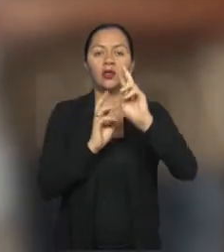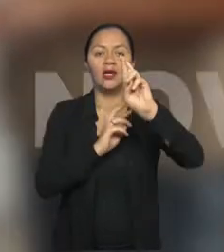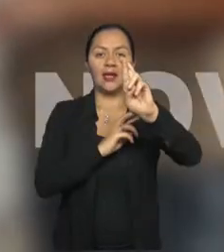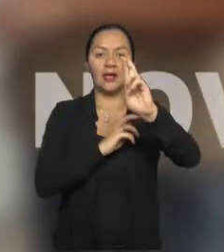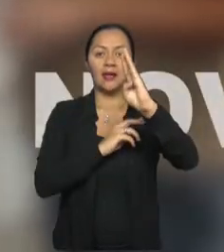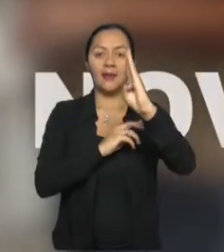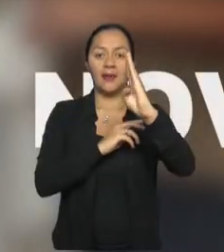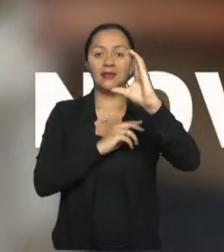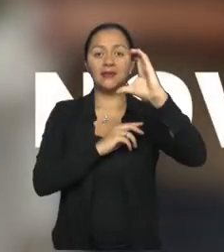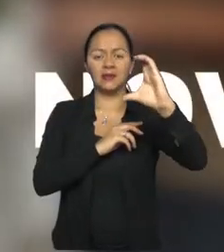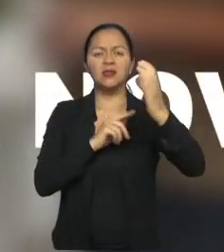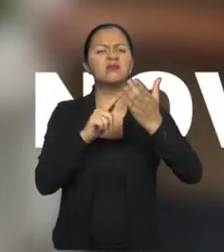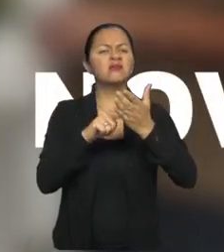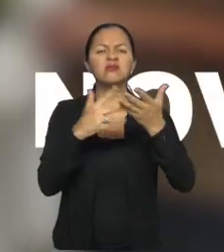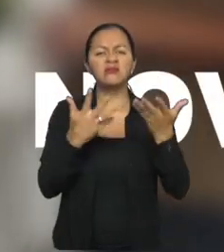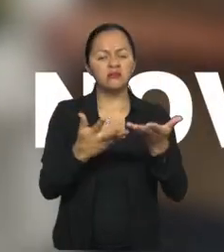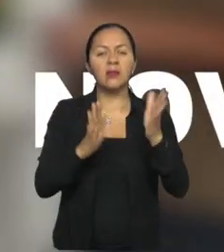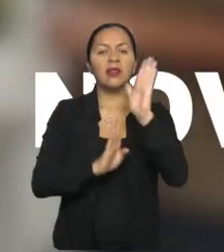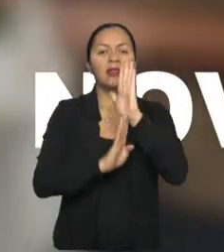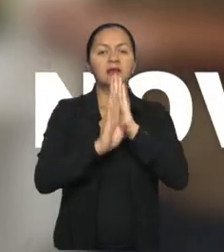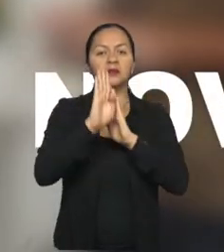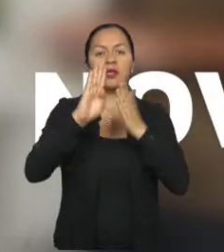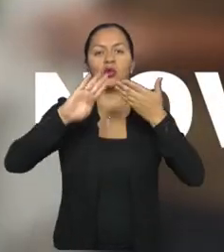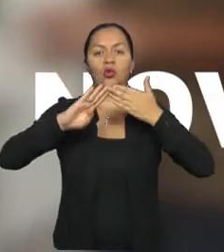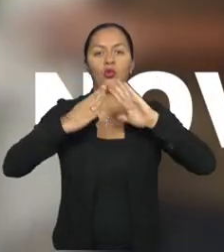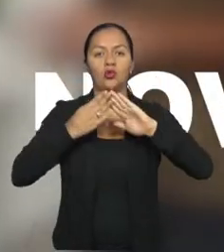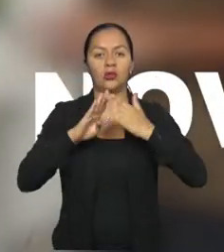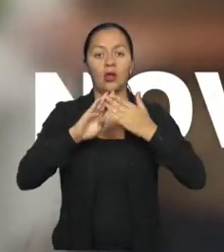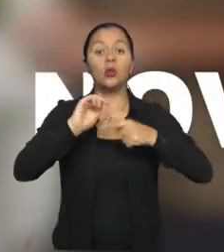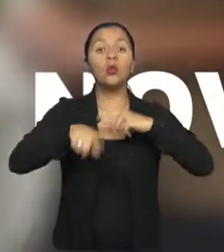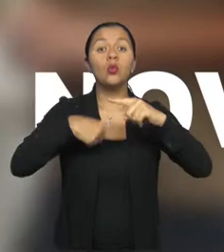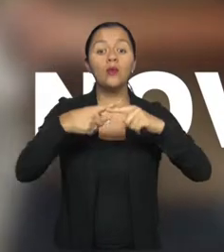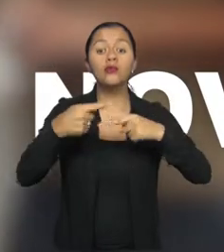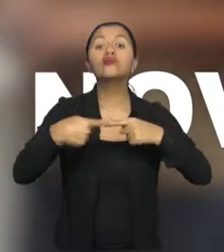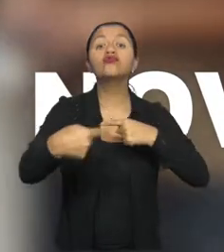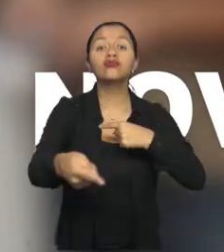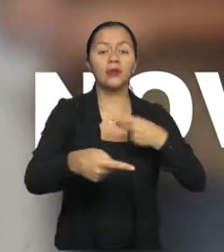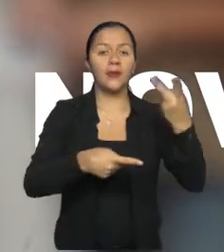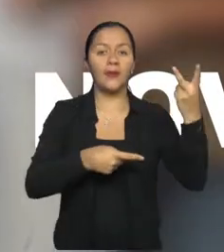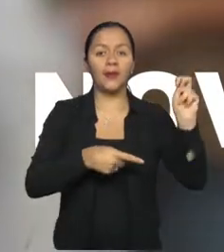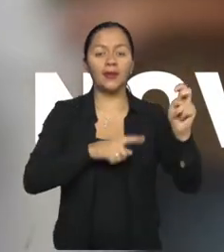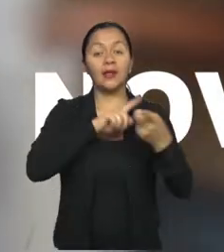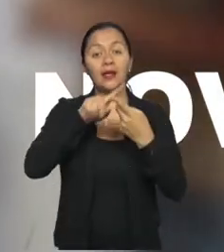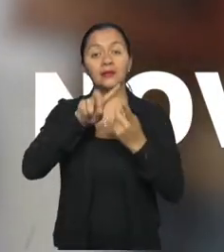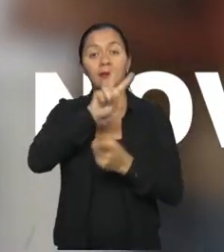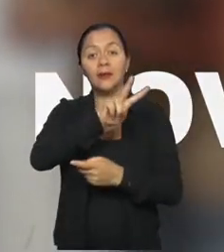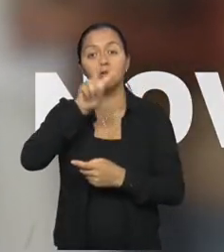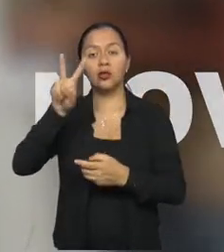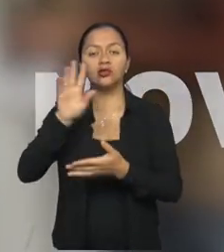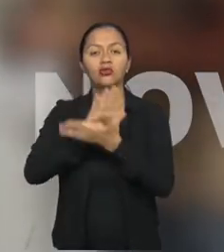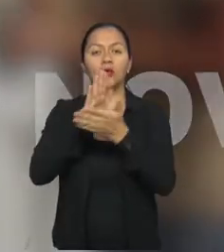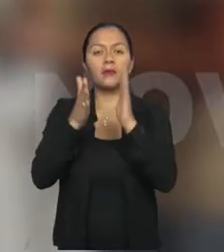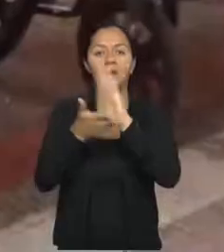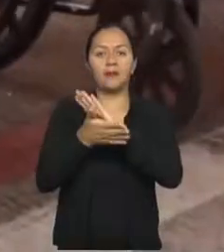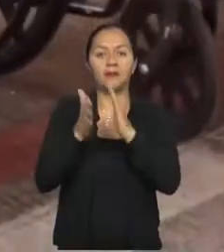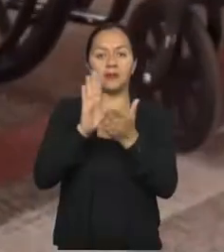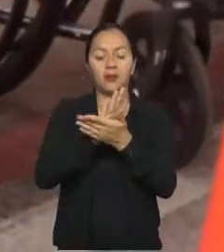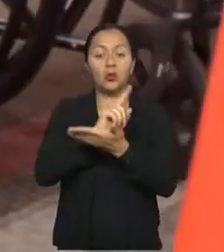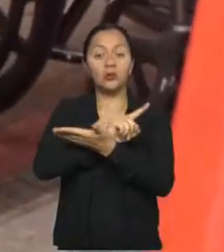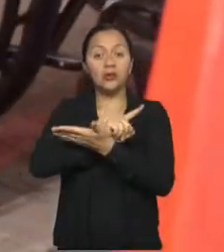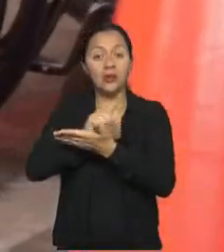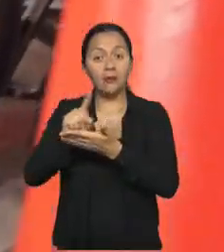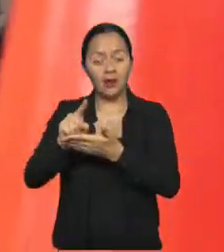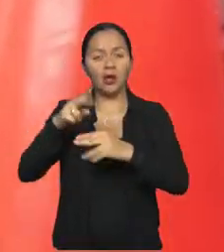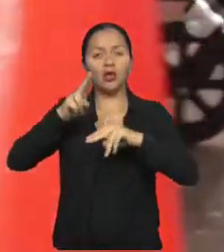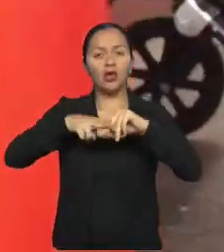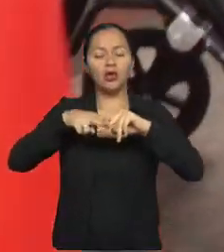Comunidad. El evento se llevará a cabo del 20 al 22 de noviembre en el contexto de la Semana Construyendo Igualdad.